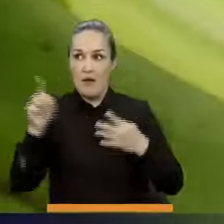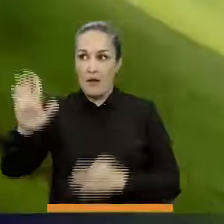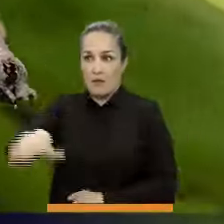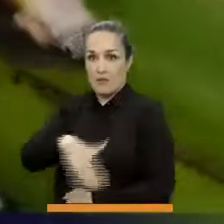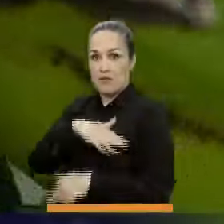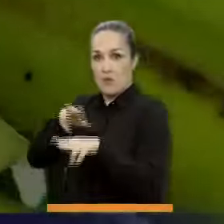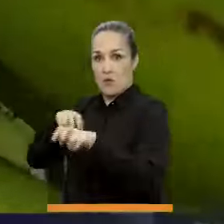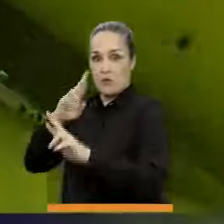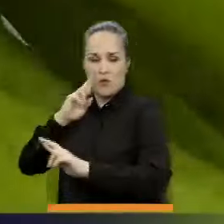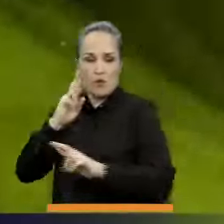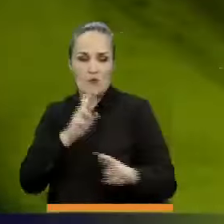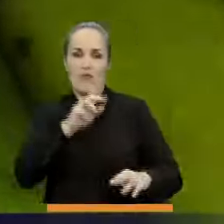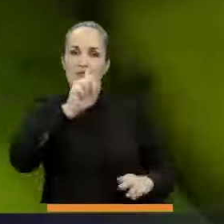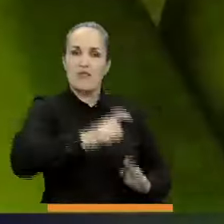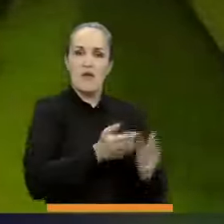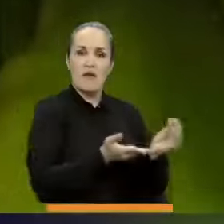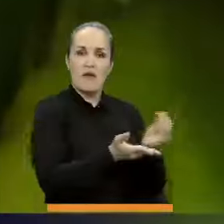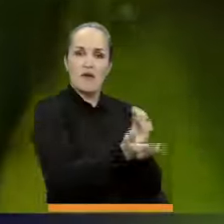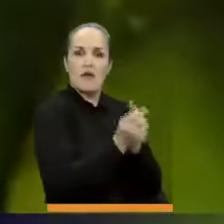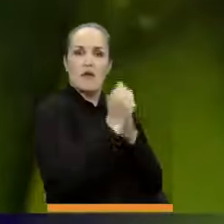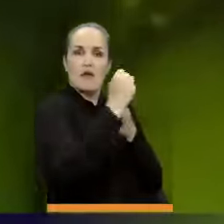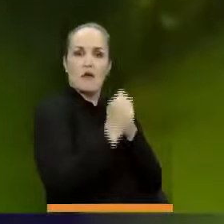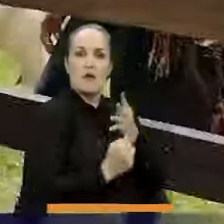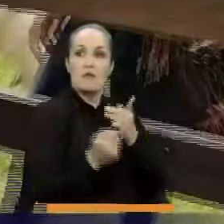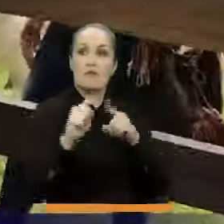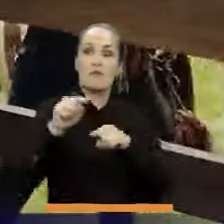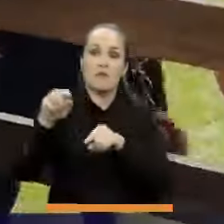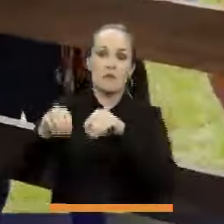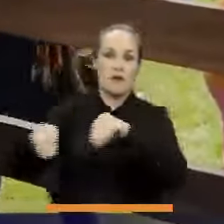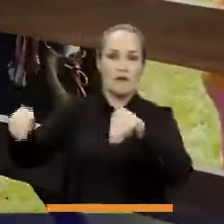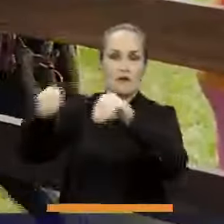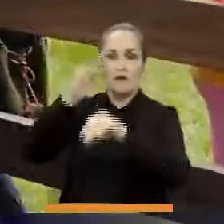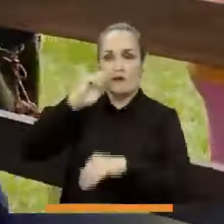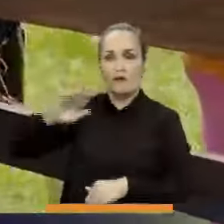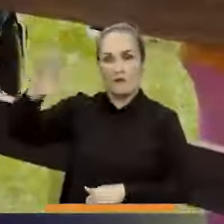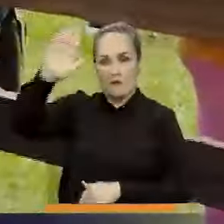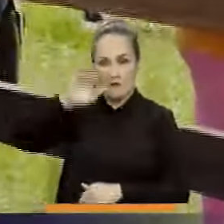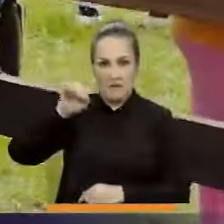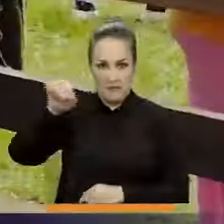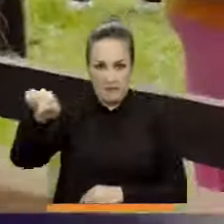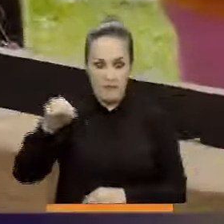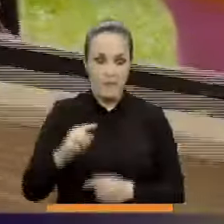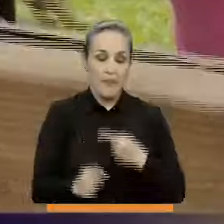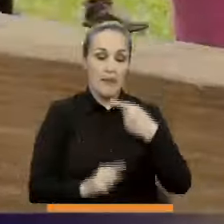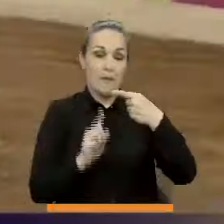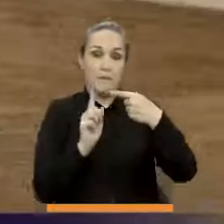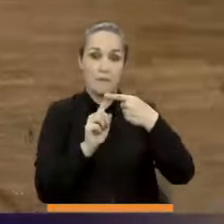de Agricultura, la Agencia Nacional de Tierra. Primero es